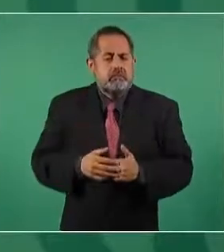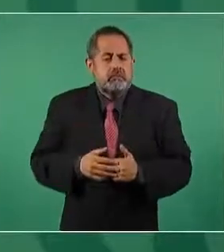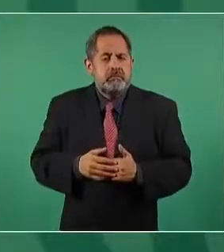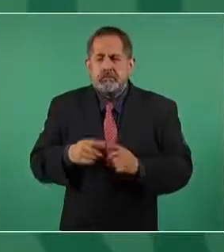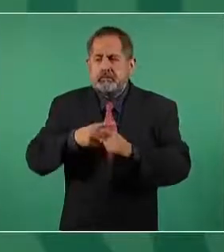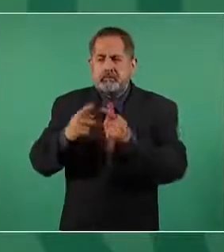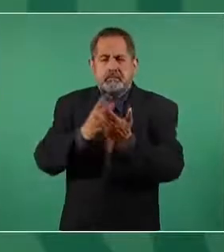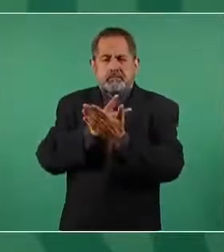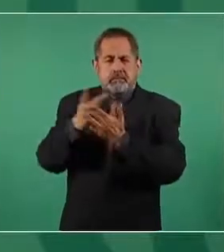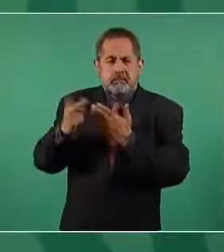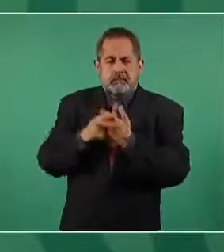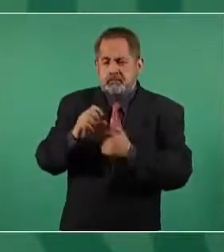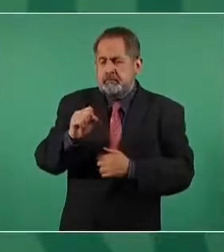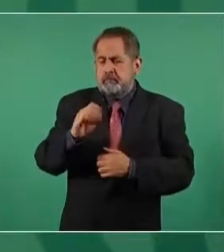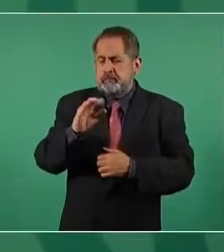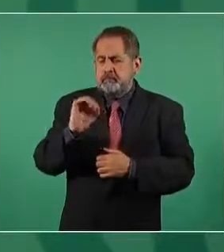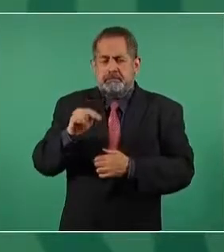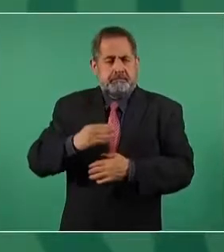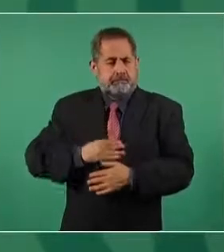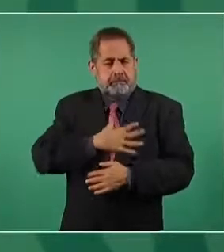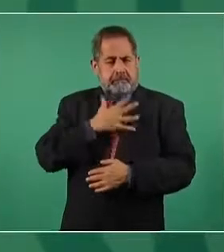todos los programas de bienestar,